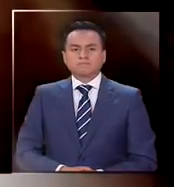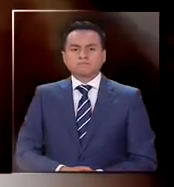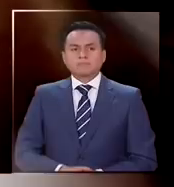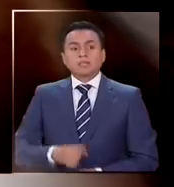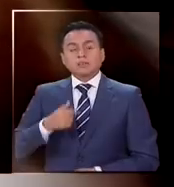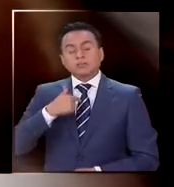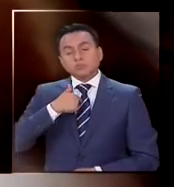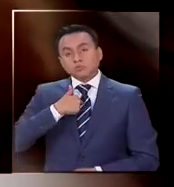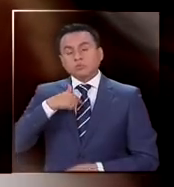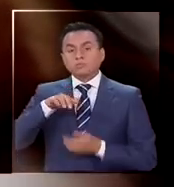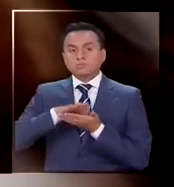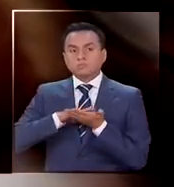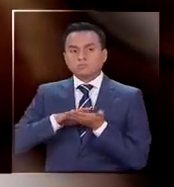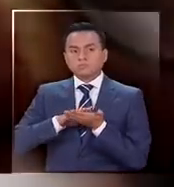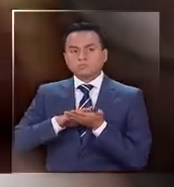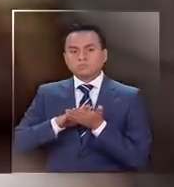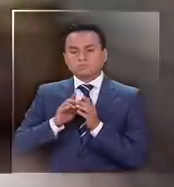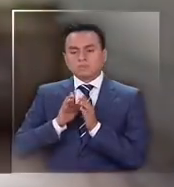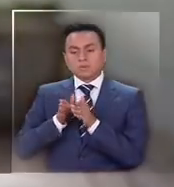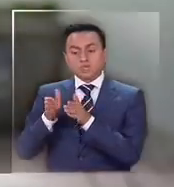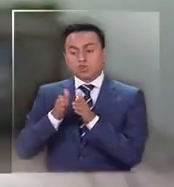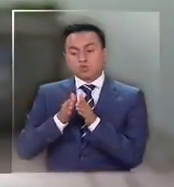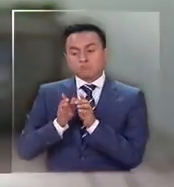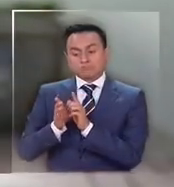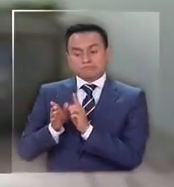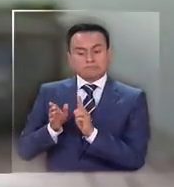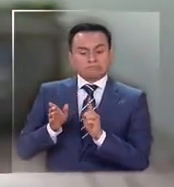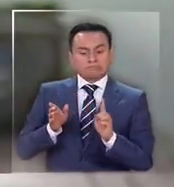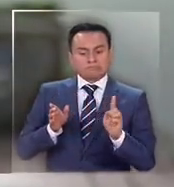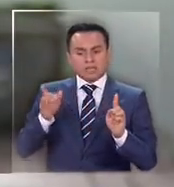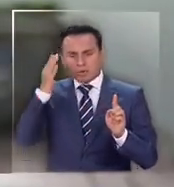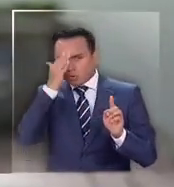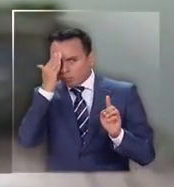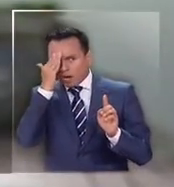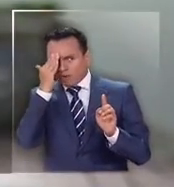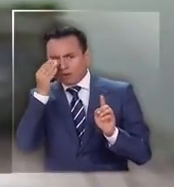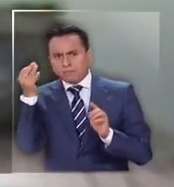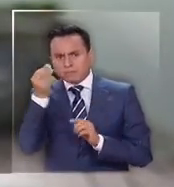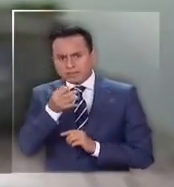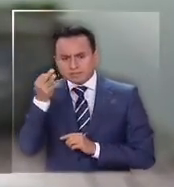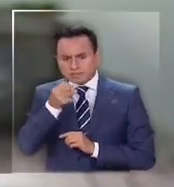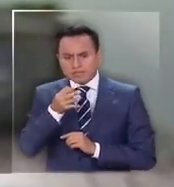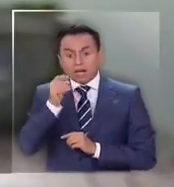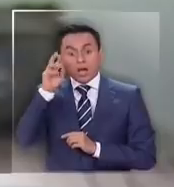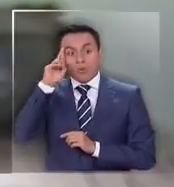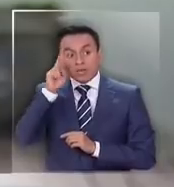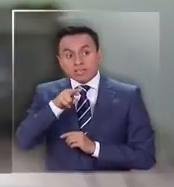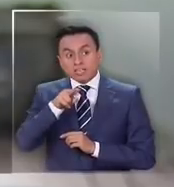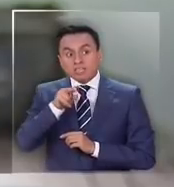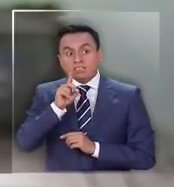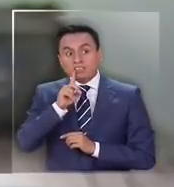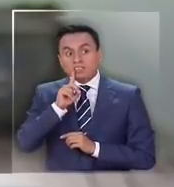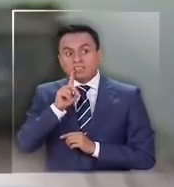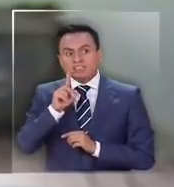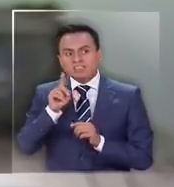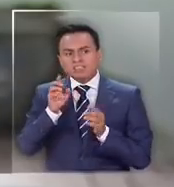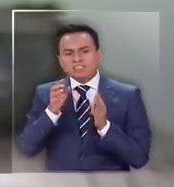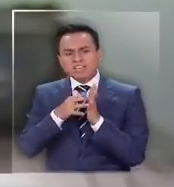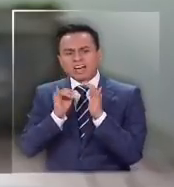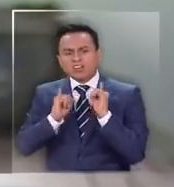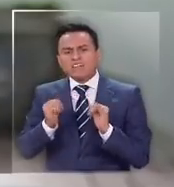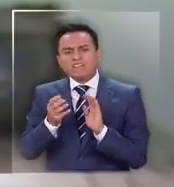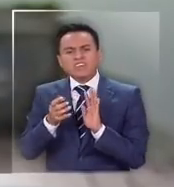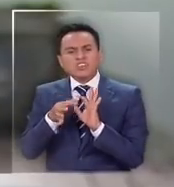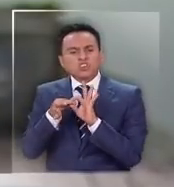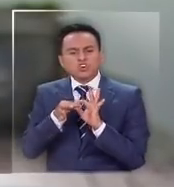Si yo me desviaba del camino, él siempre se preocupaba de decirme, acuérdate que tú tienes tejado de vidrio. Esa frase